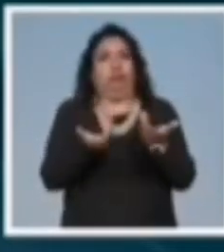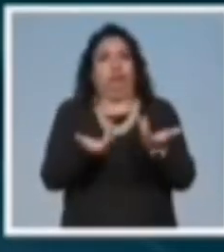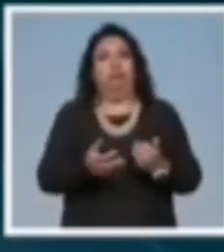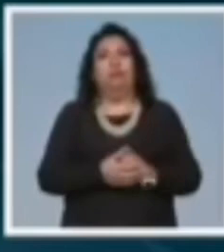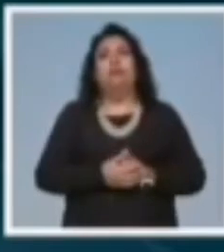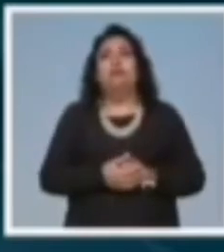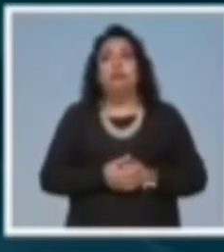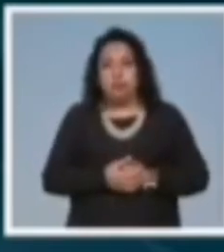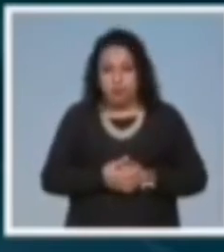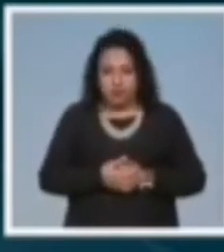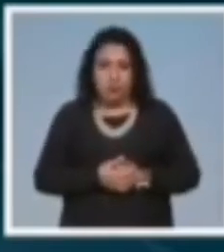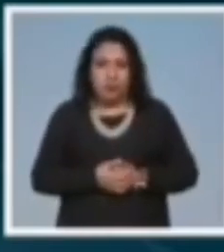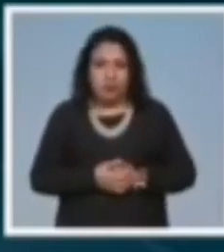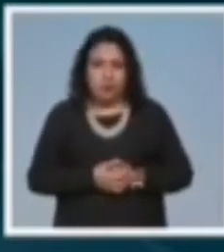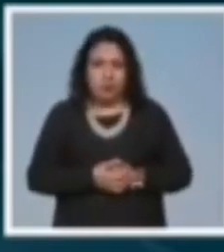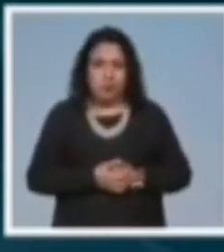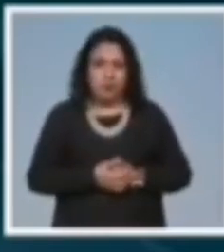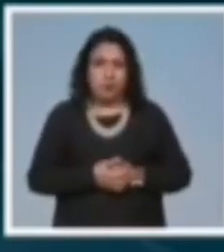y creo que